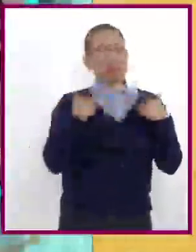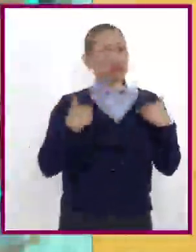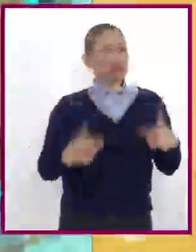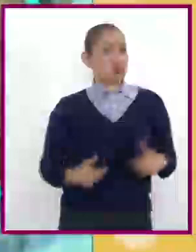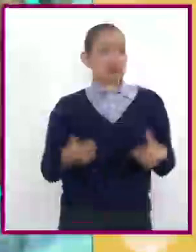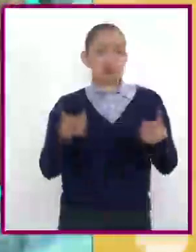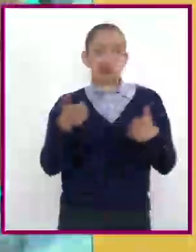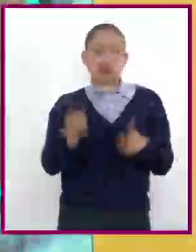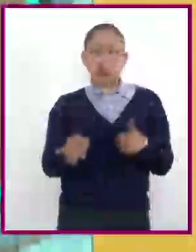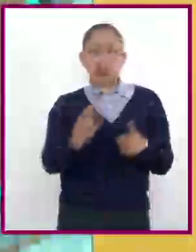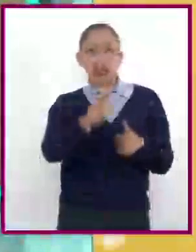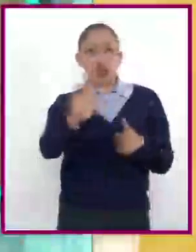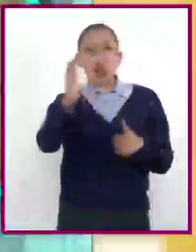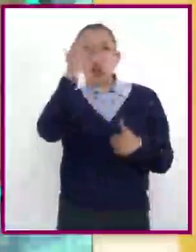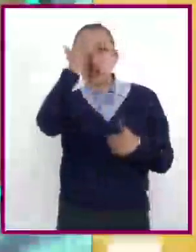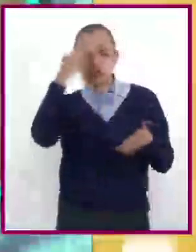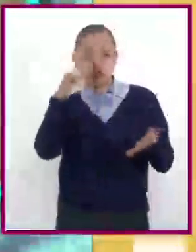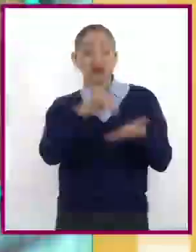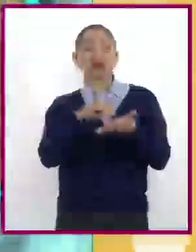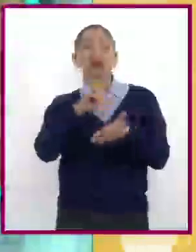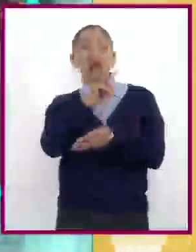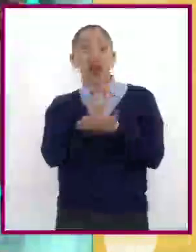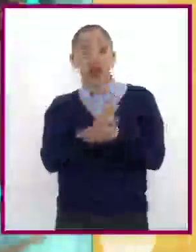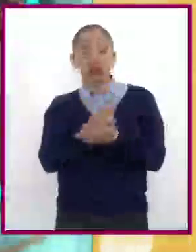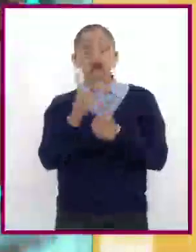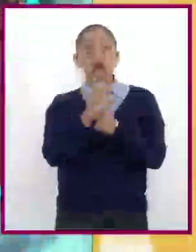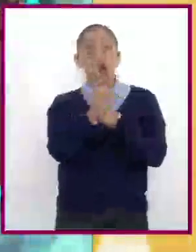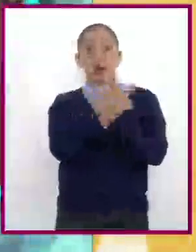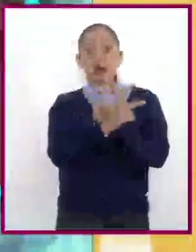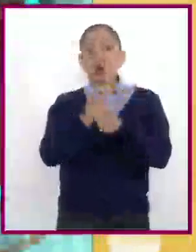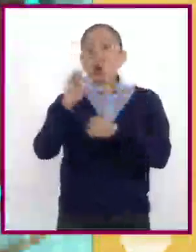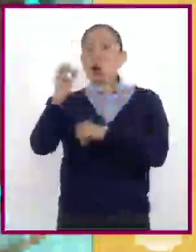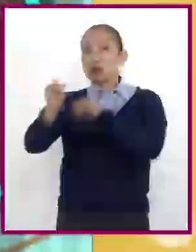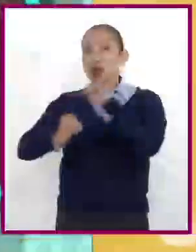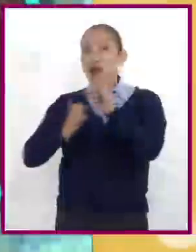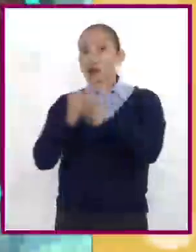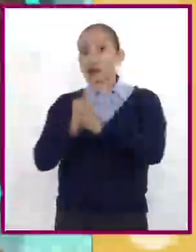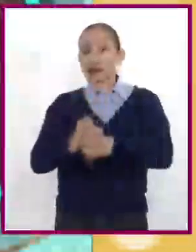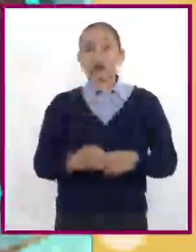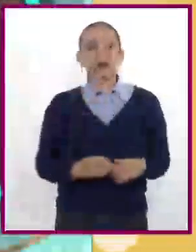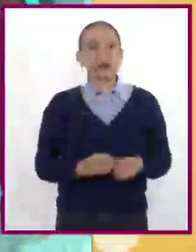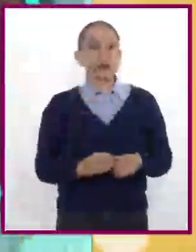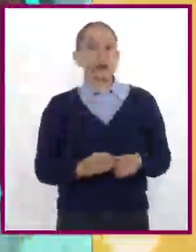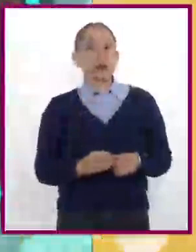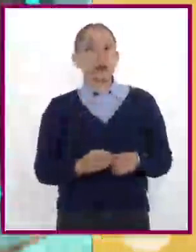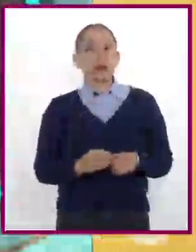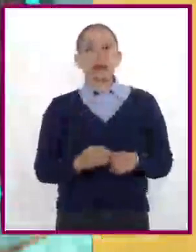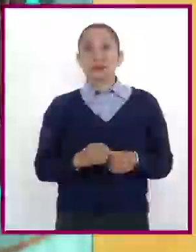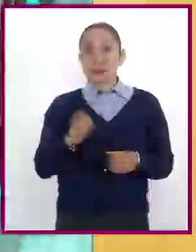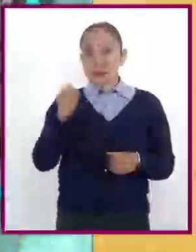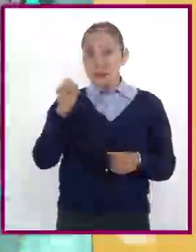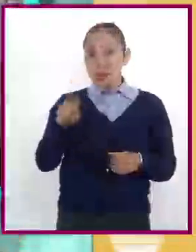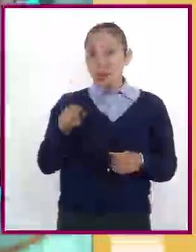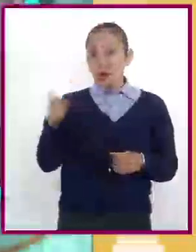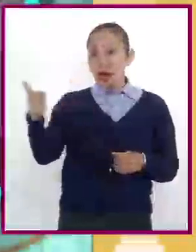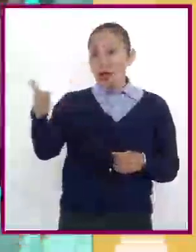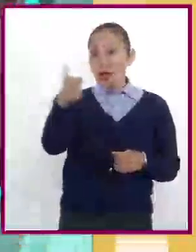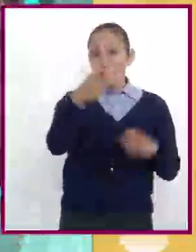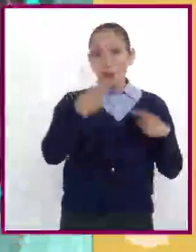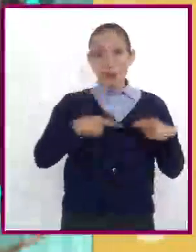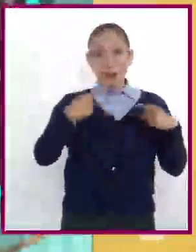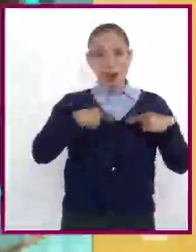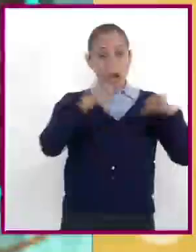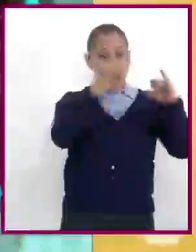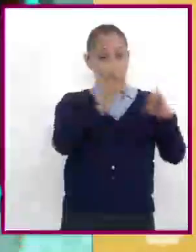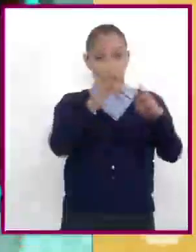humanidad, reconocido en leyes nacionales e internacionales. De acuerdo con él, cada individuo tiene